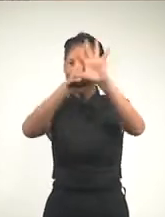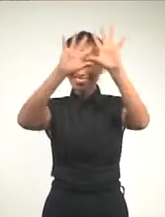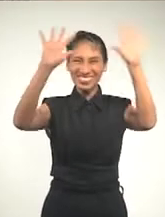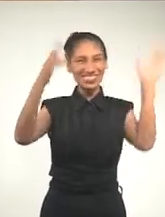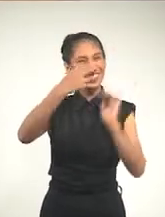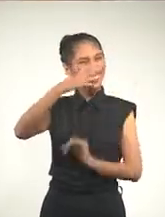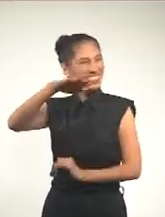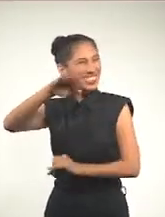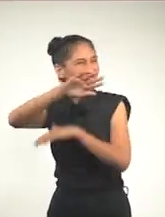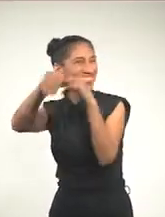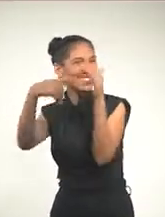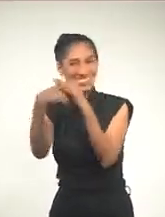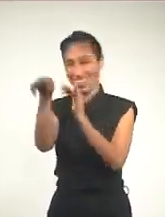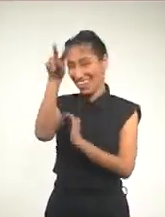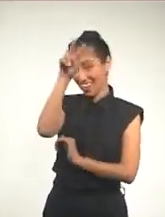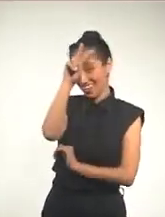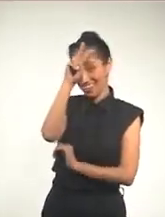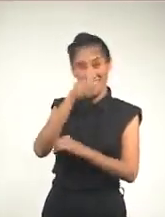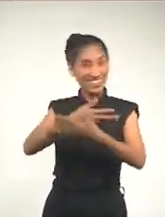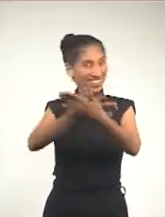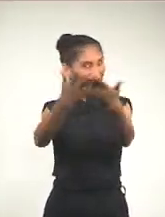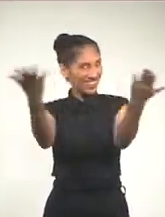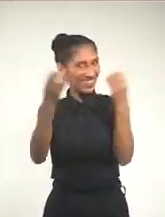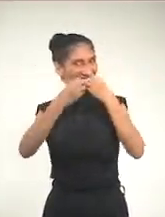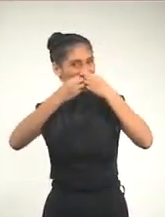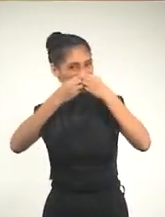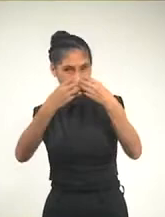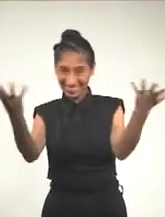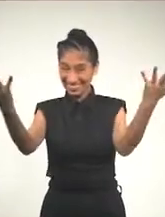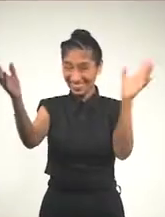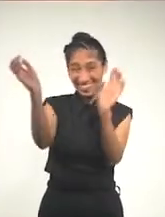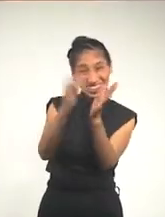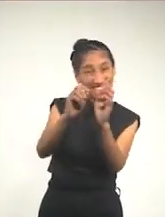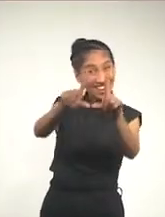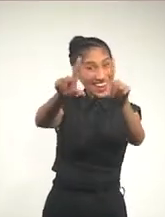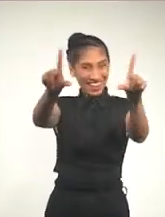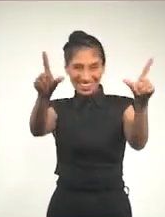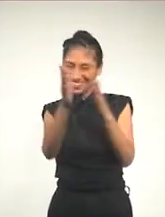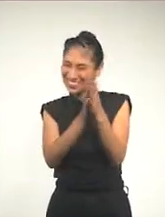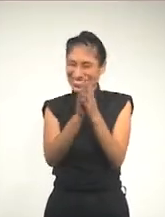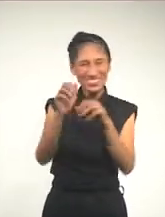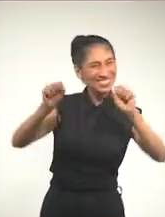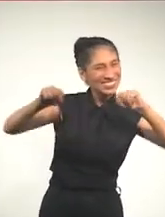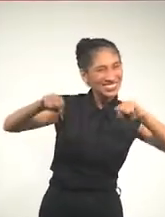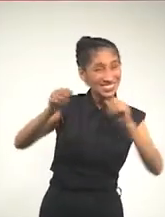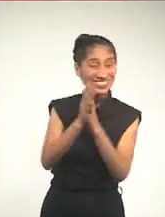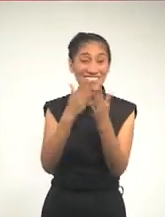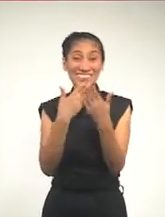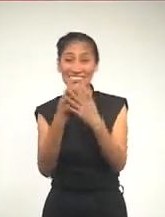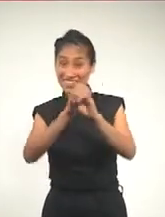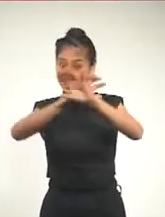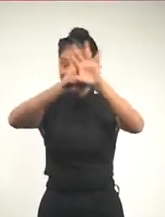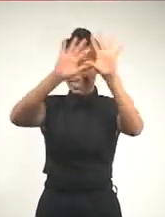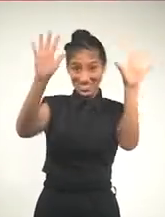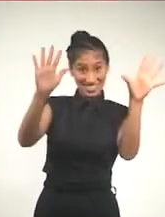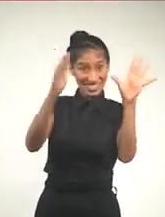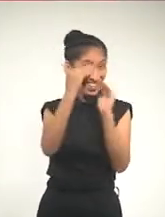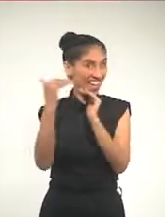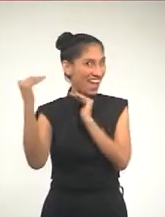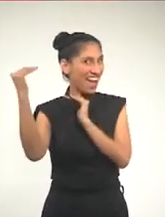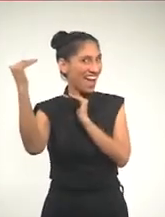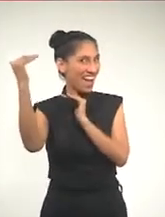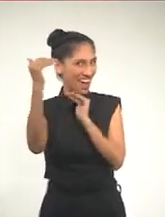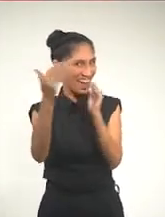Muy buenos días, niñas y niños de todo el Perú. ¡Qué lindo volver a verlos! ¡Sí! ¡Buenos